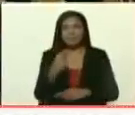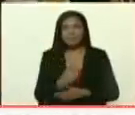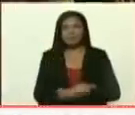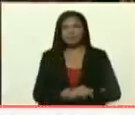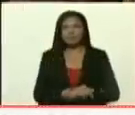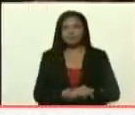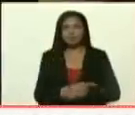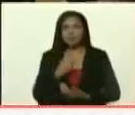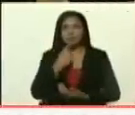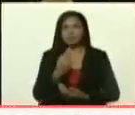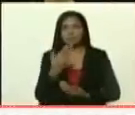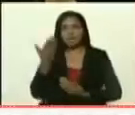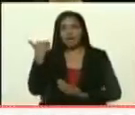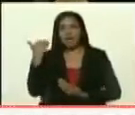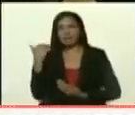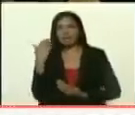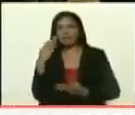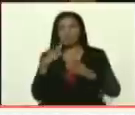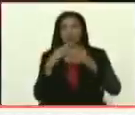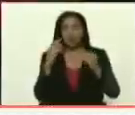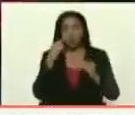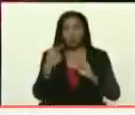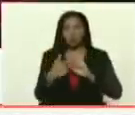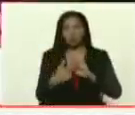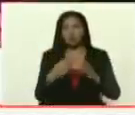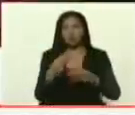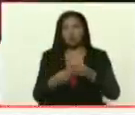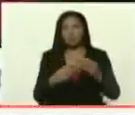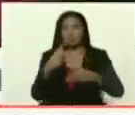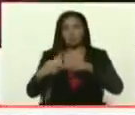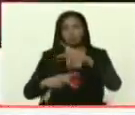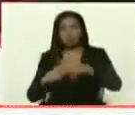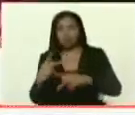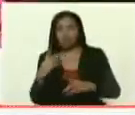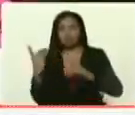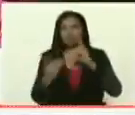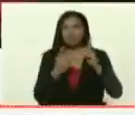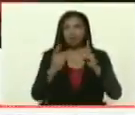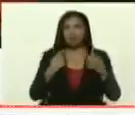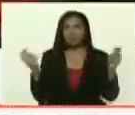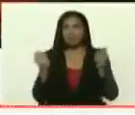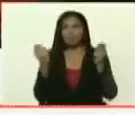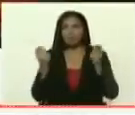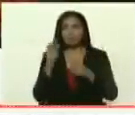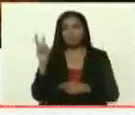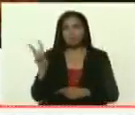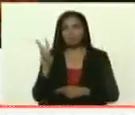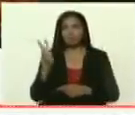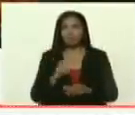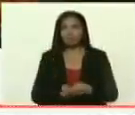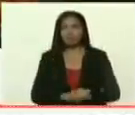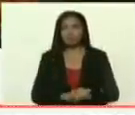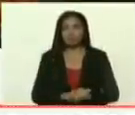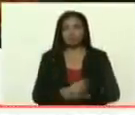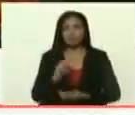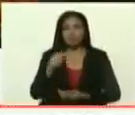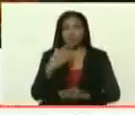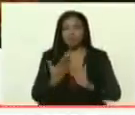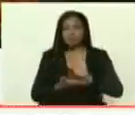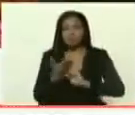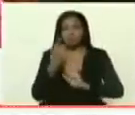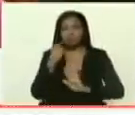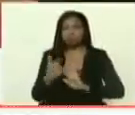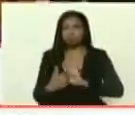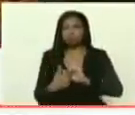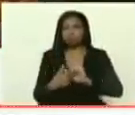como lo mencionaba, todo esto enmarcado en lo que es el proceso de diálogo que promueve Venezuela. También es importante destacar